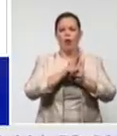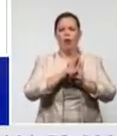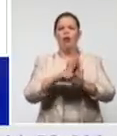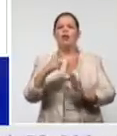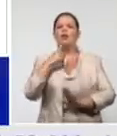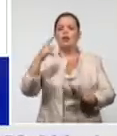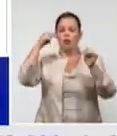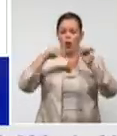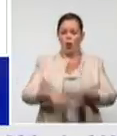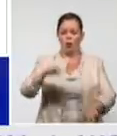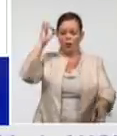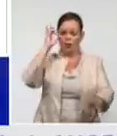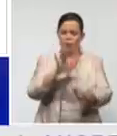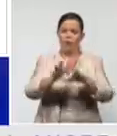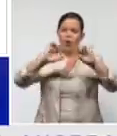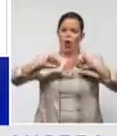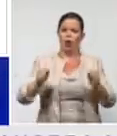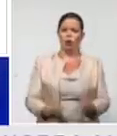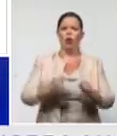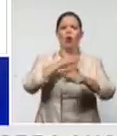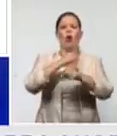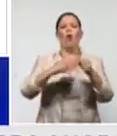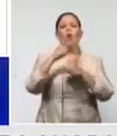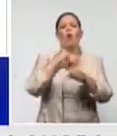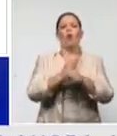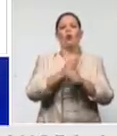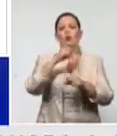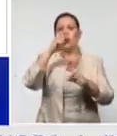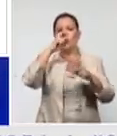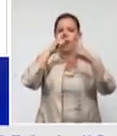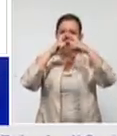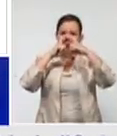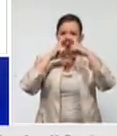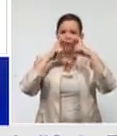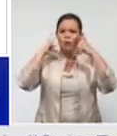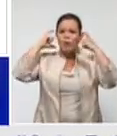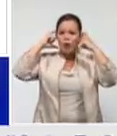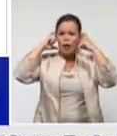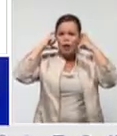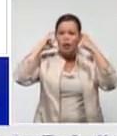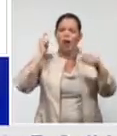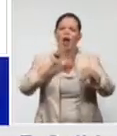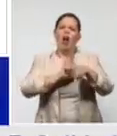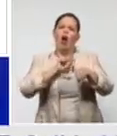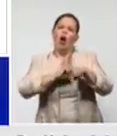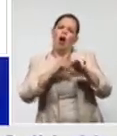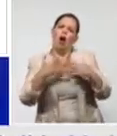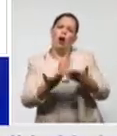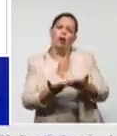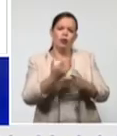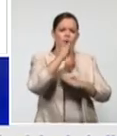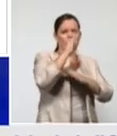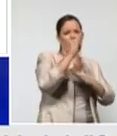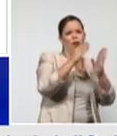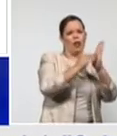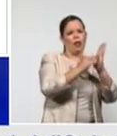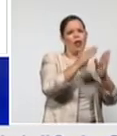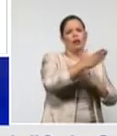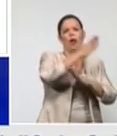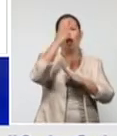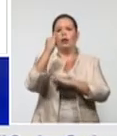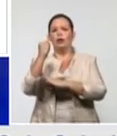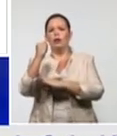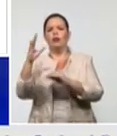de la mascarilla entre las 6 de la tarde y las 6 de la mañana en lugares públicos donde